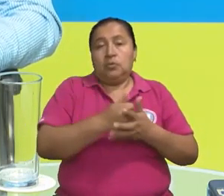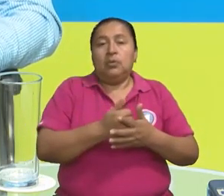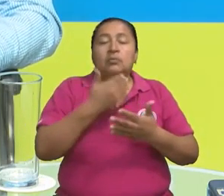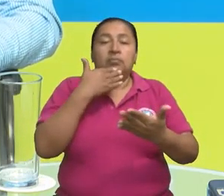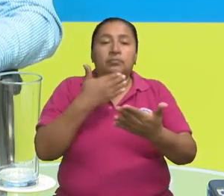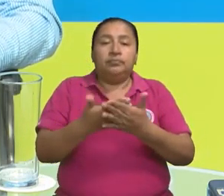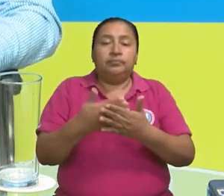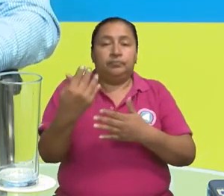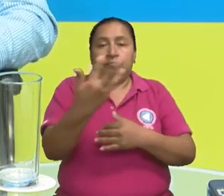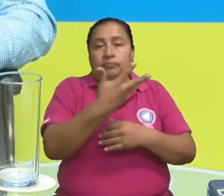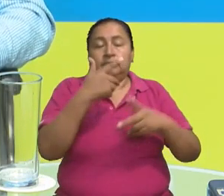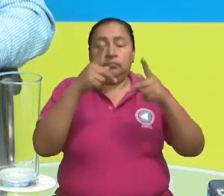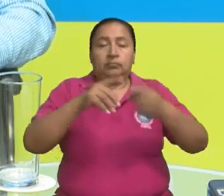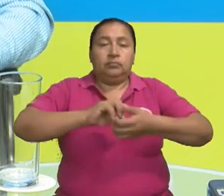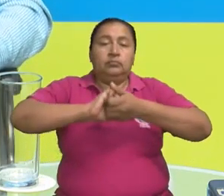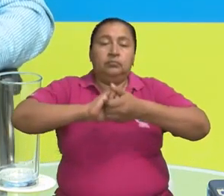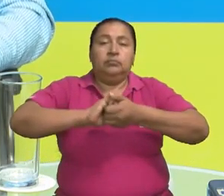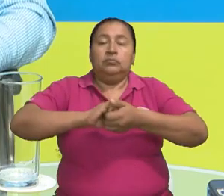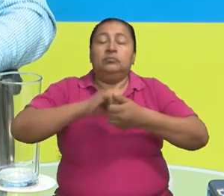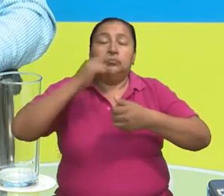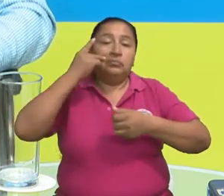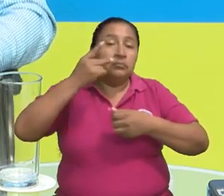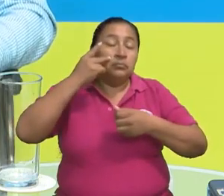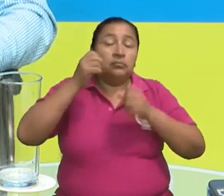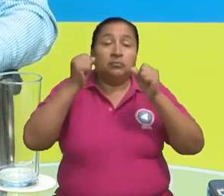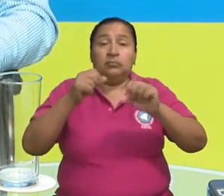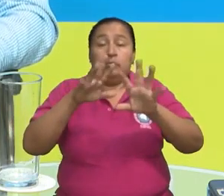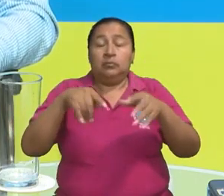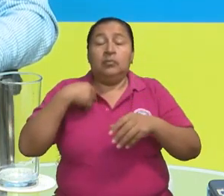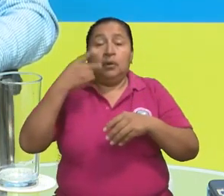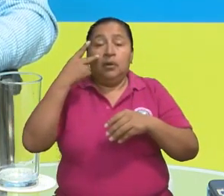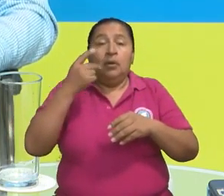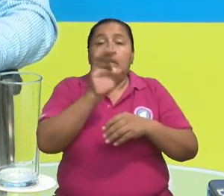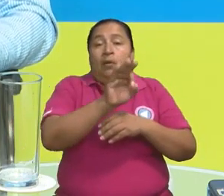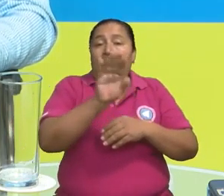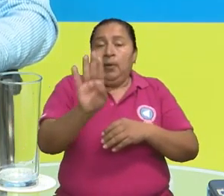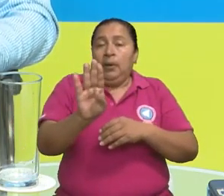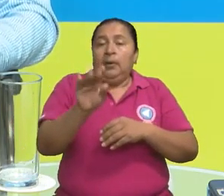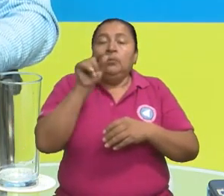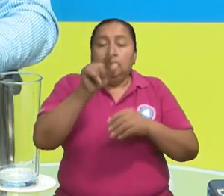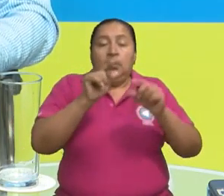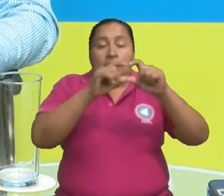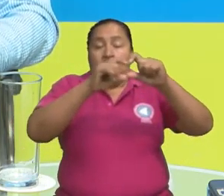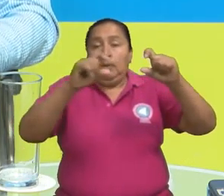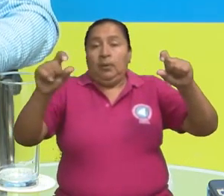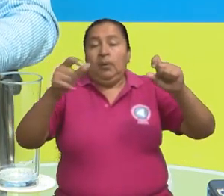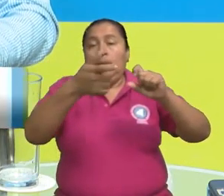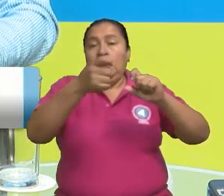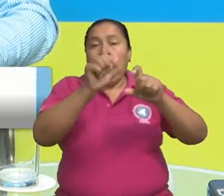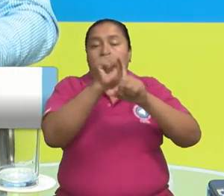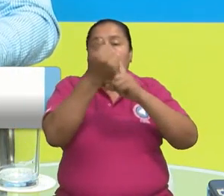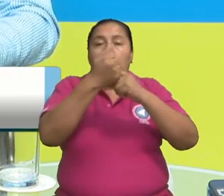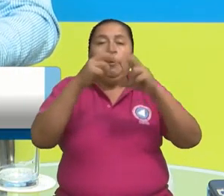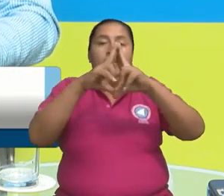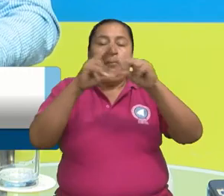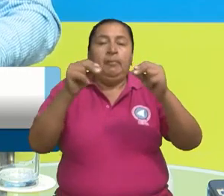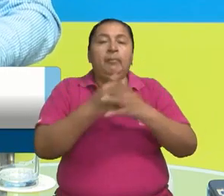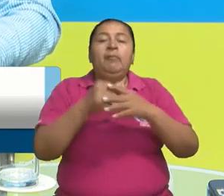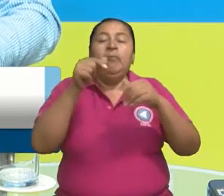a todos los amigos y amigas que nos ven a través de facebook aparecemos como canal parlamentario nicaragua